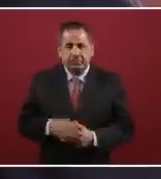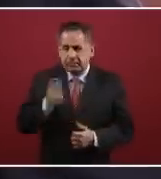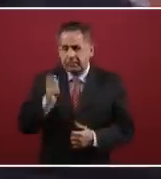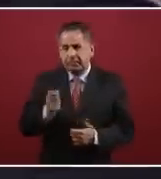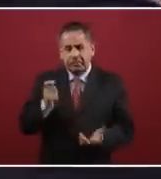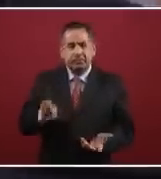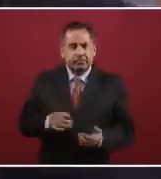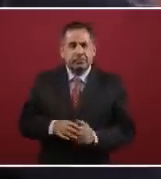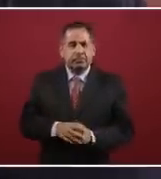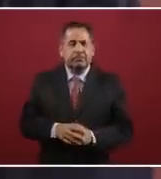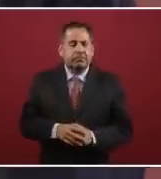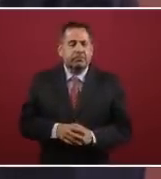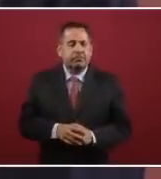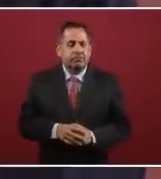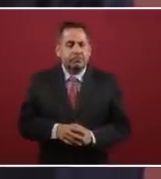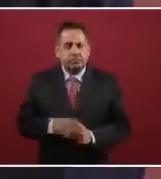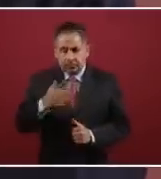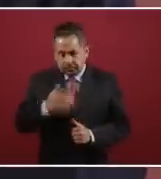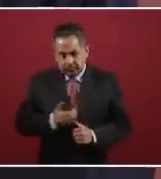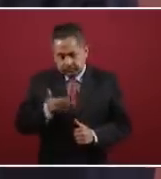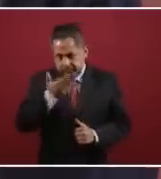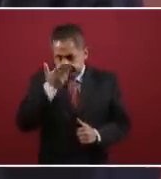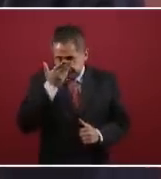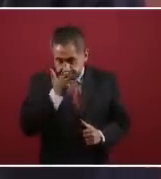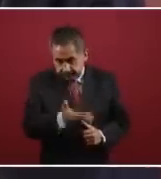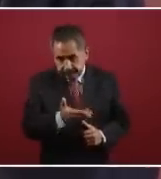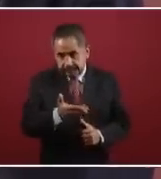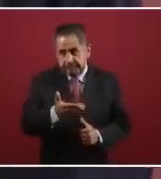Entonces, pido